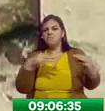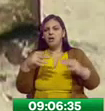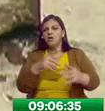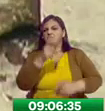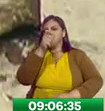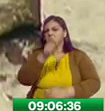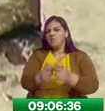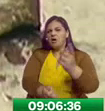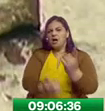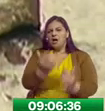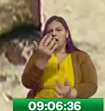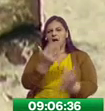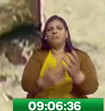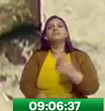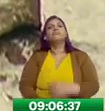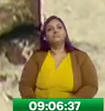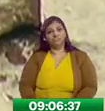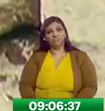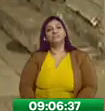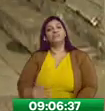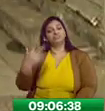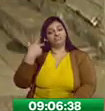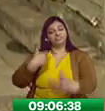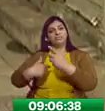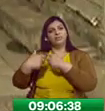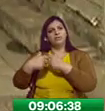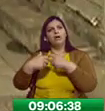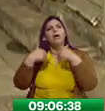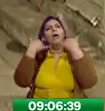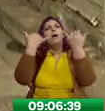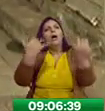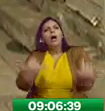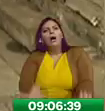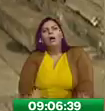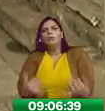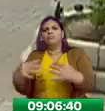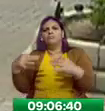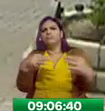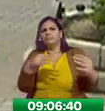por la presencia de un invasor sin precedentes